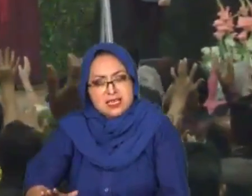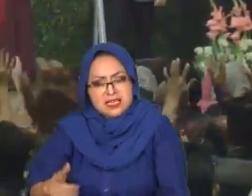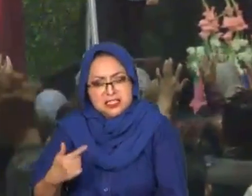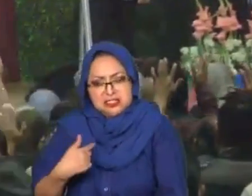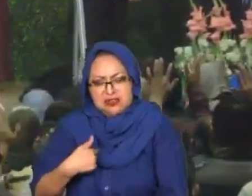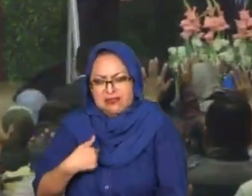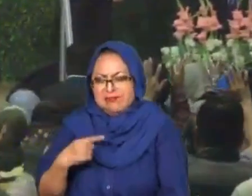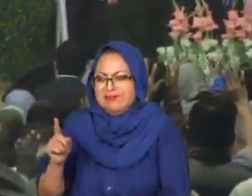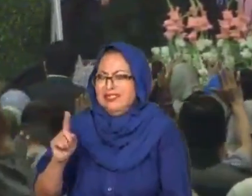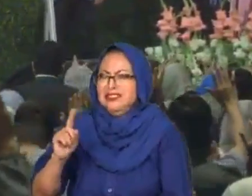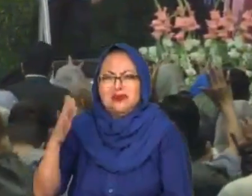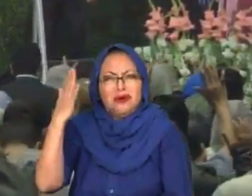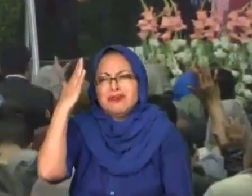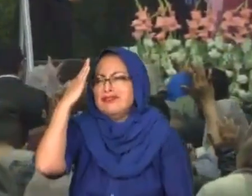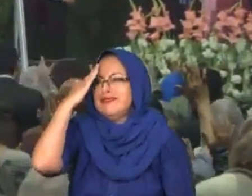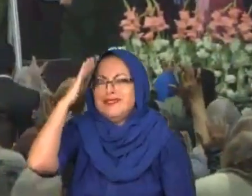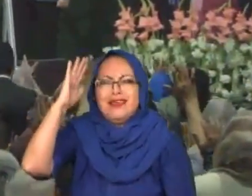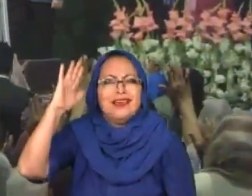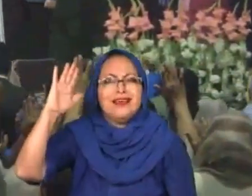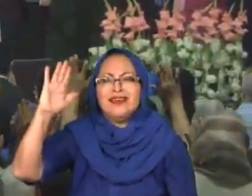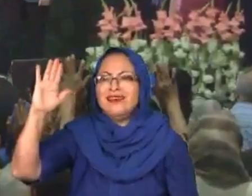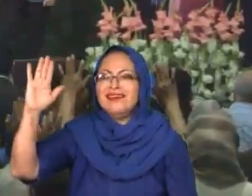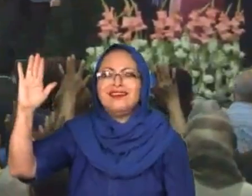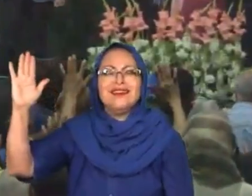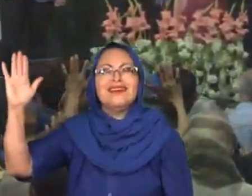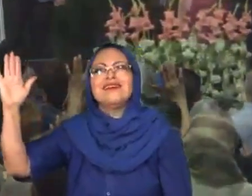No sé dónde